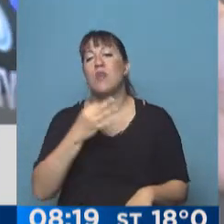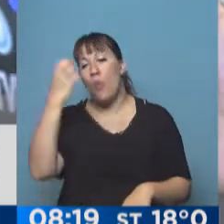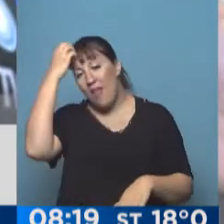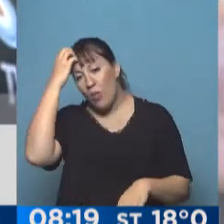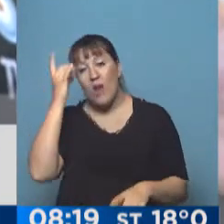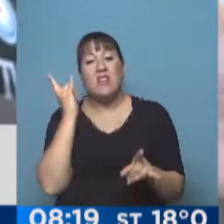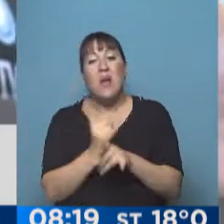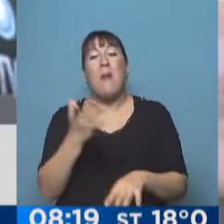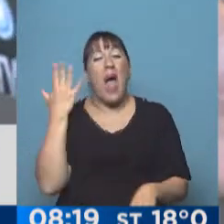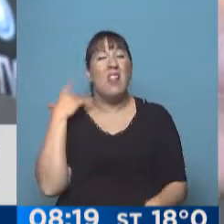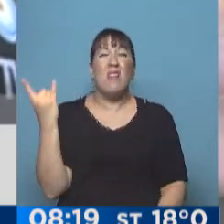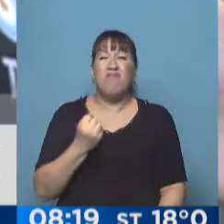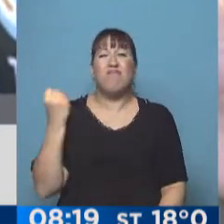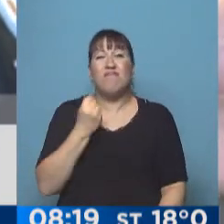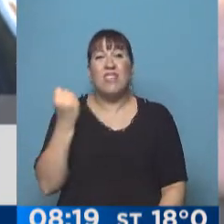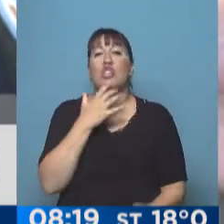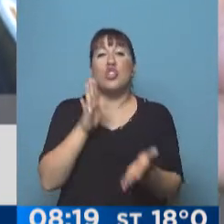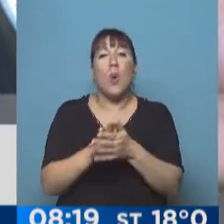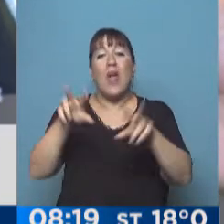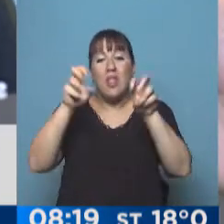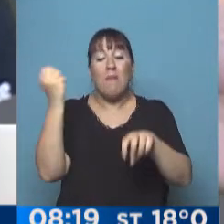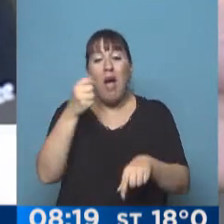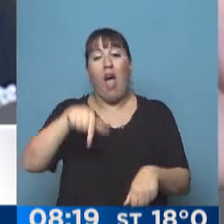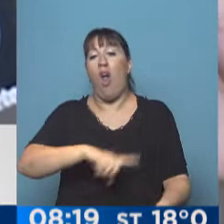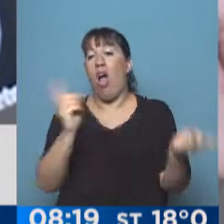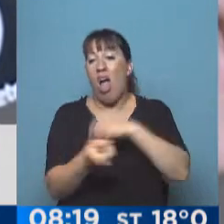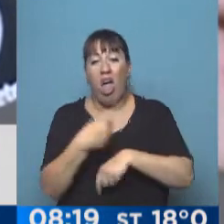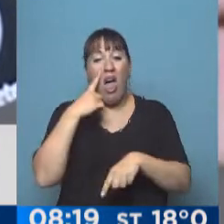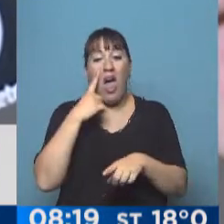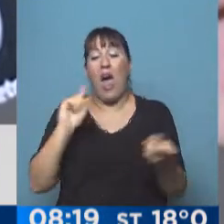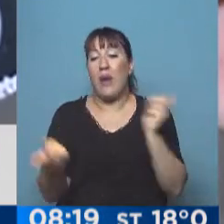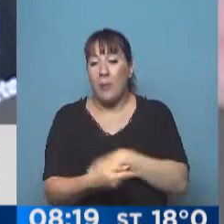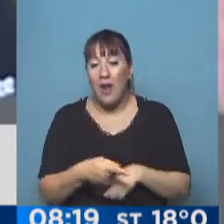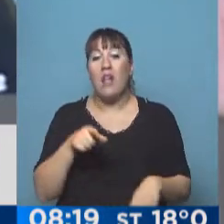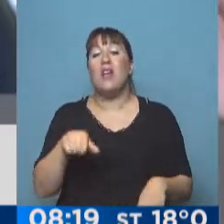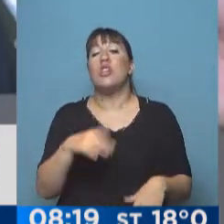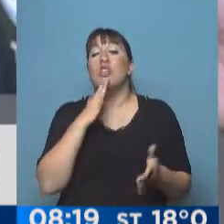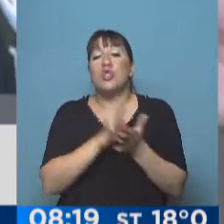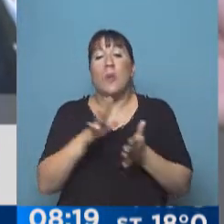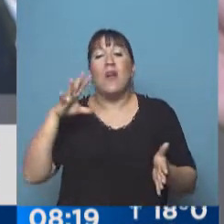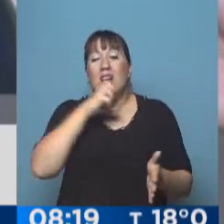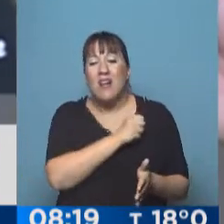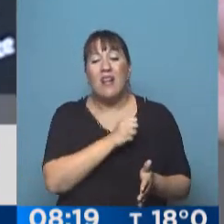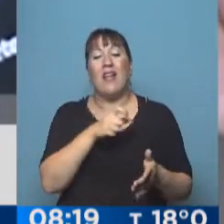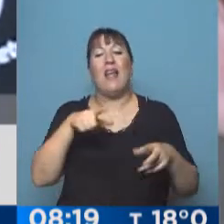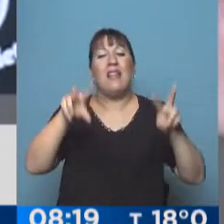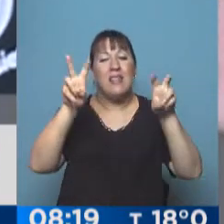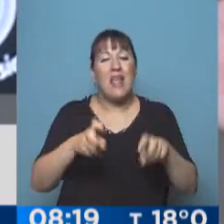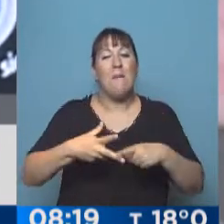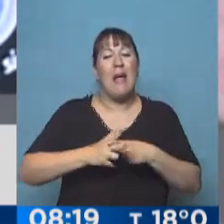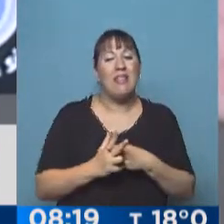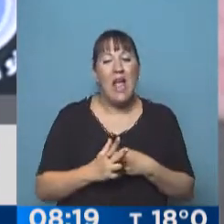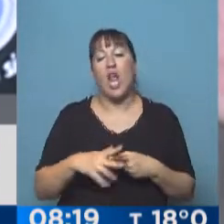siempre se insistió sobre tanto hice y allí el prohibir la la la confidencialidad en estos términos técnicos o